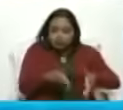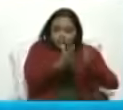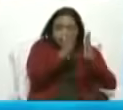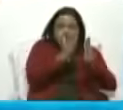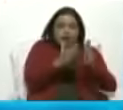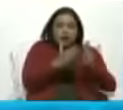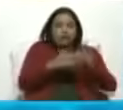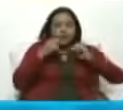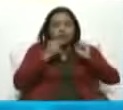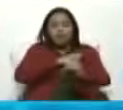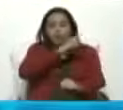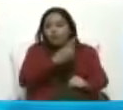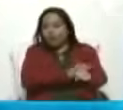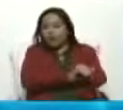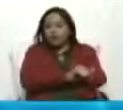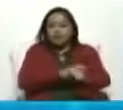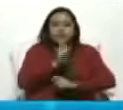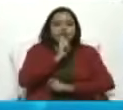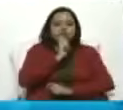duras pruebas.